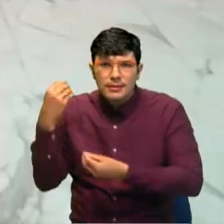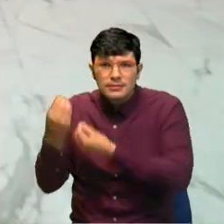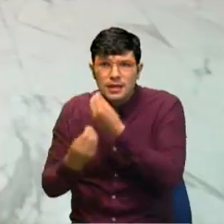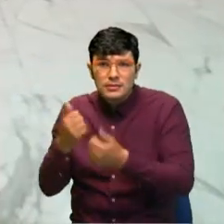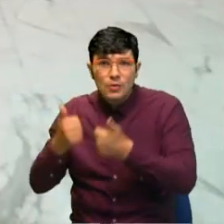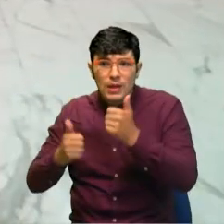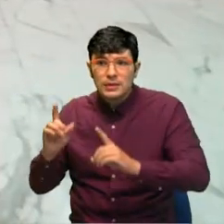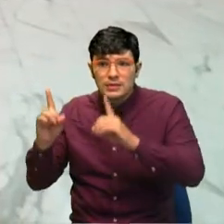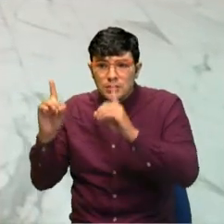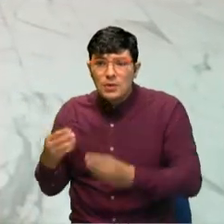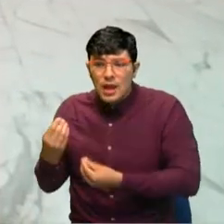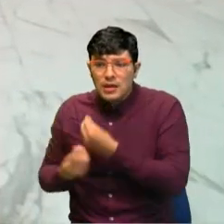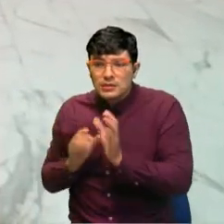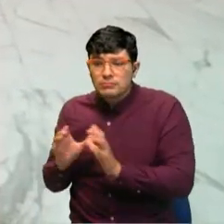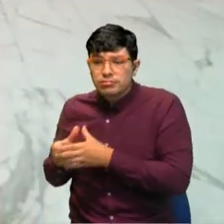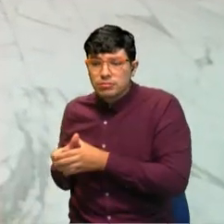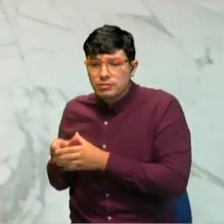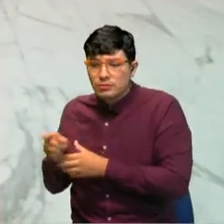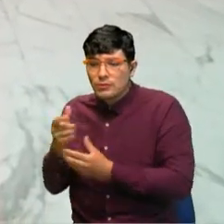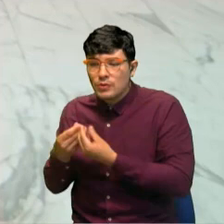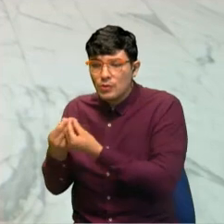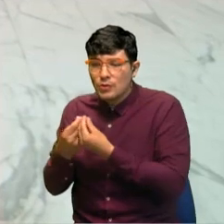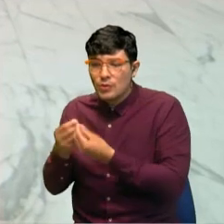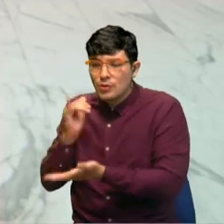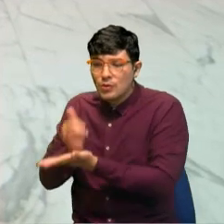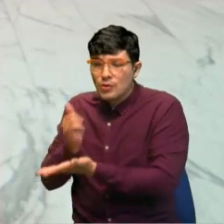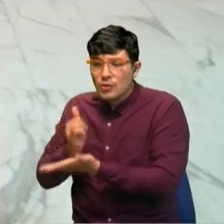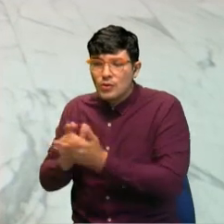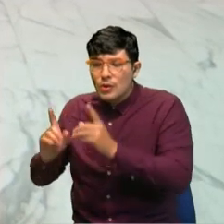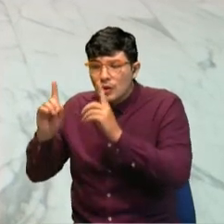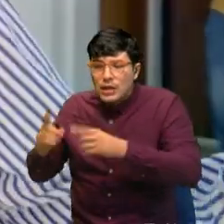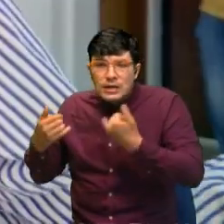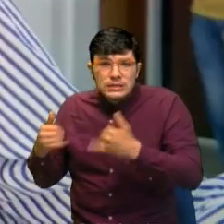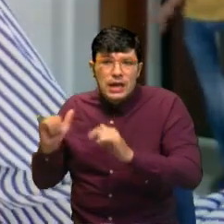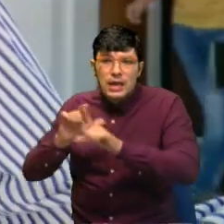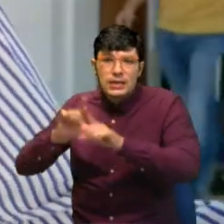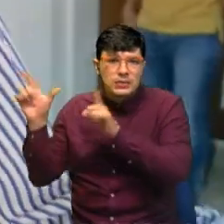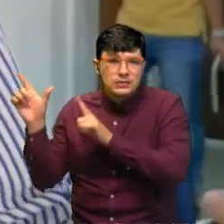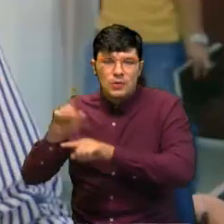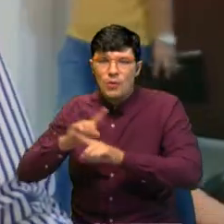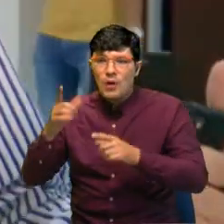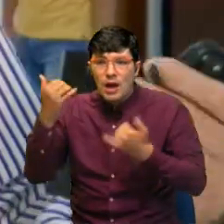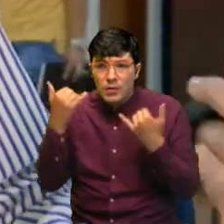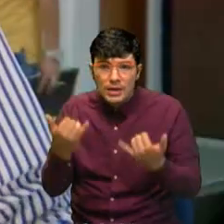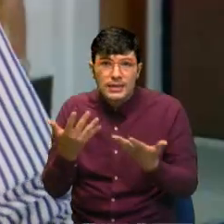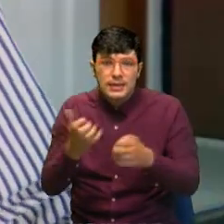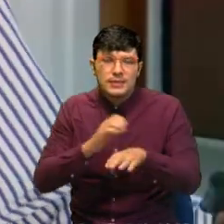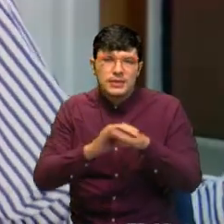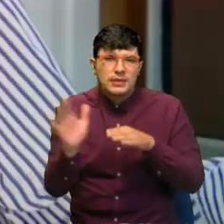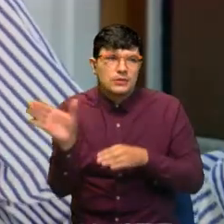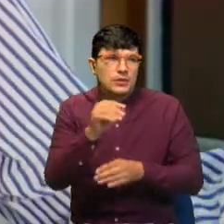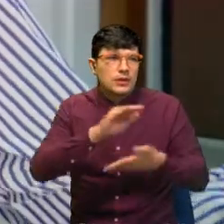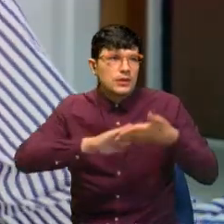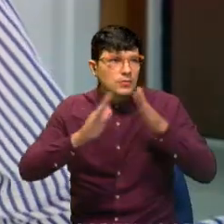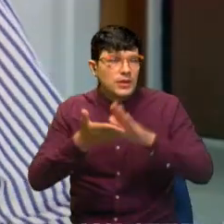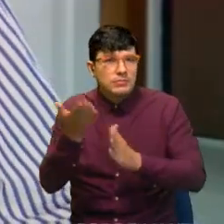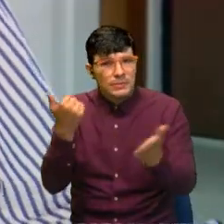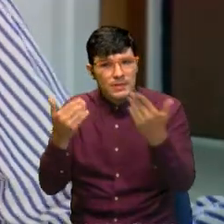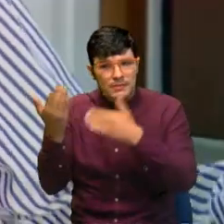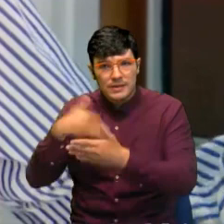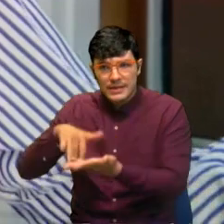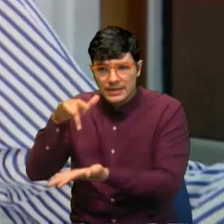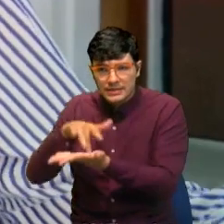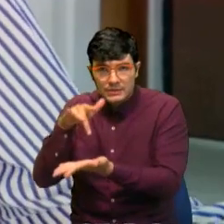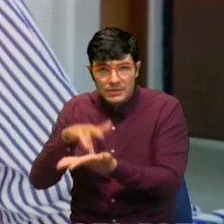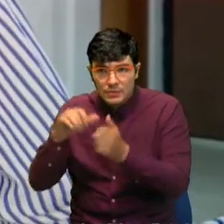decisiones las tomaban un presidente de junta acción comunal o un edil con base en lo que él pretendía lo que creía o lo que él pensaba que